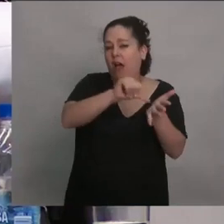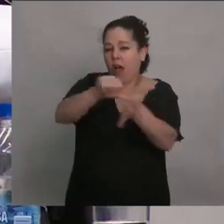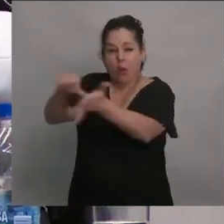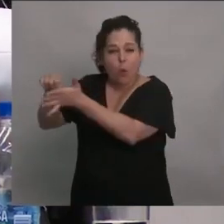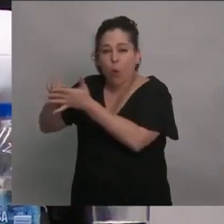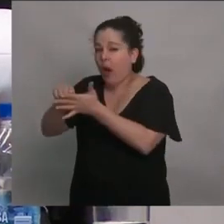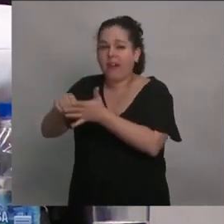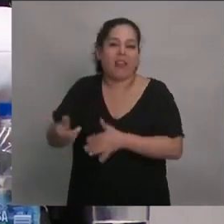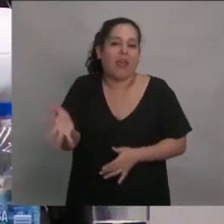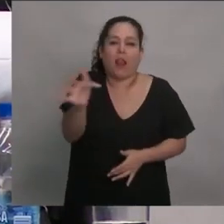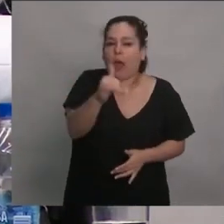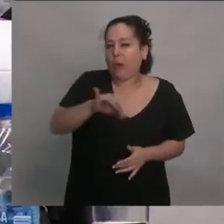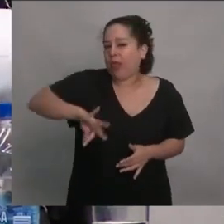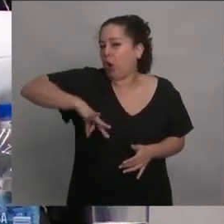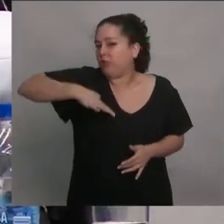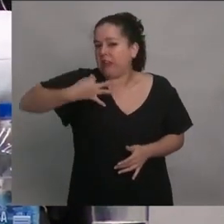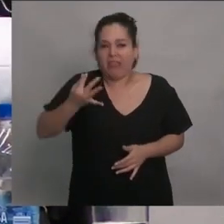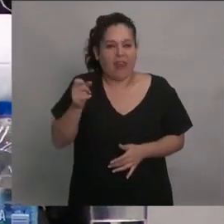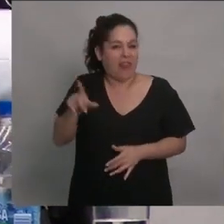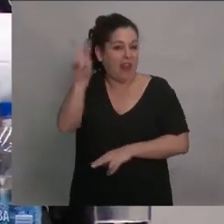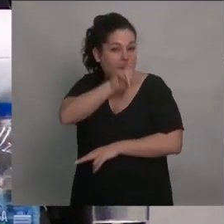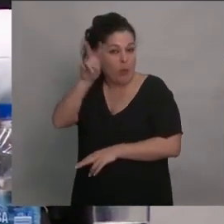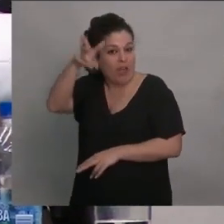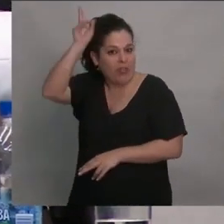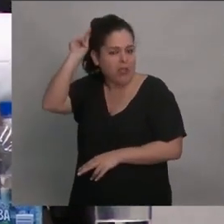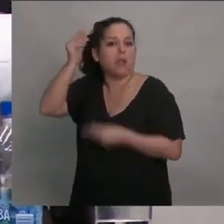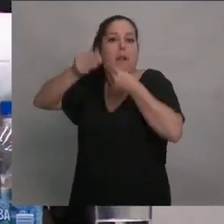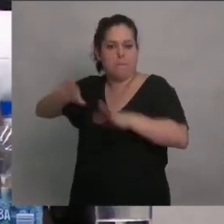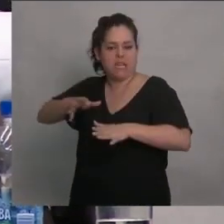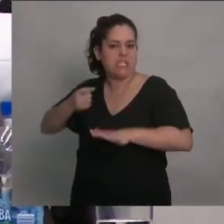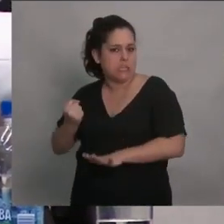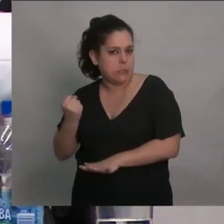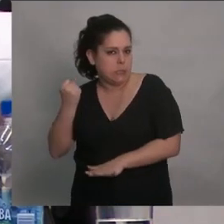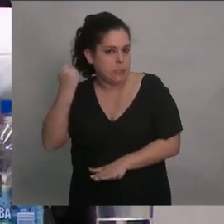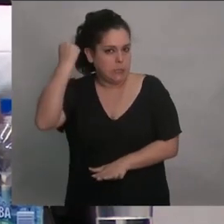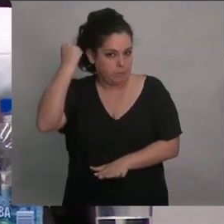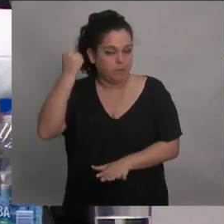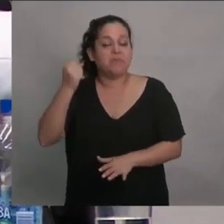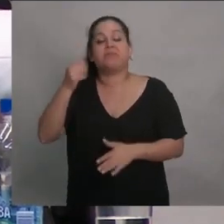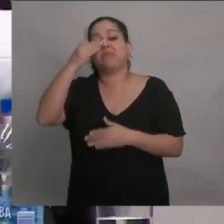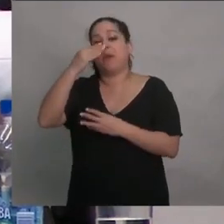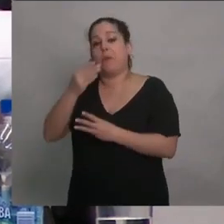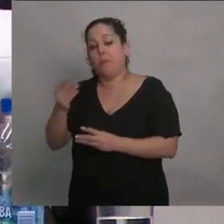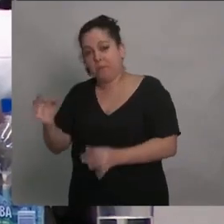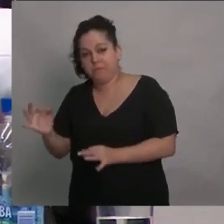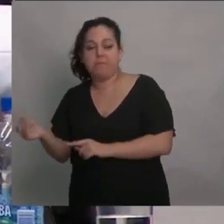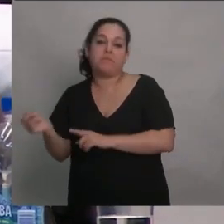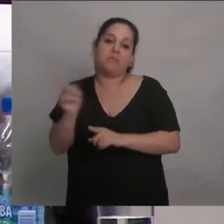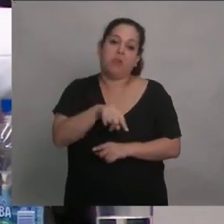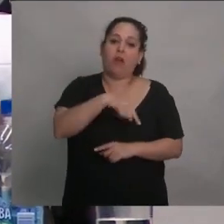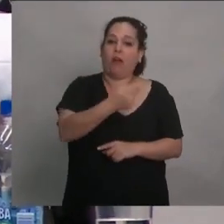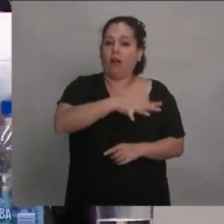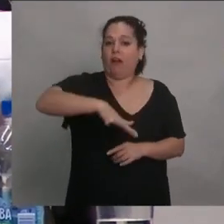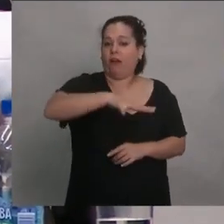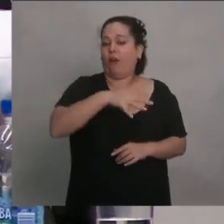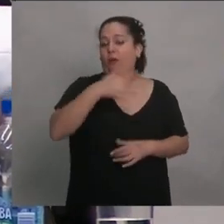vida cotidiana y de la vida pública. La otra dimensión central fue nuestra lucha por la